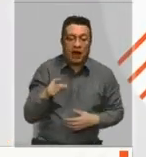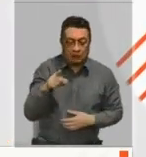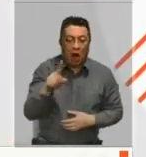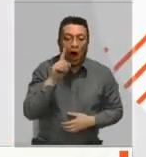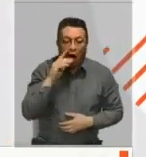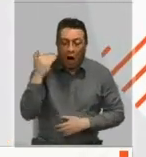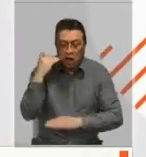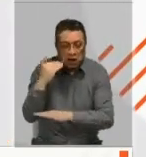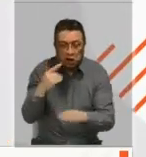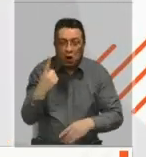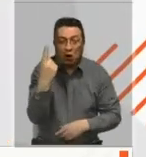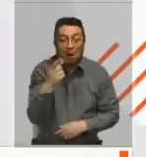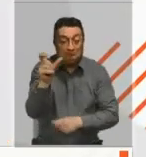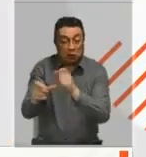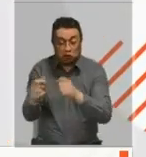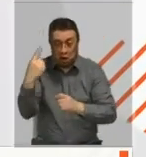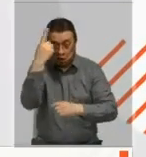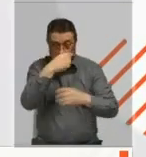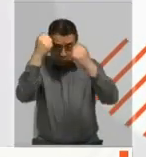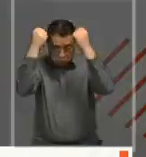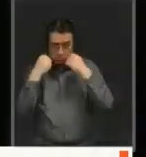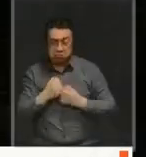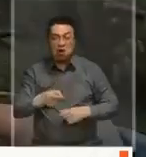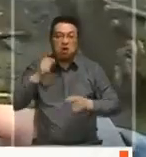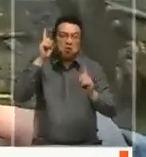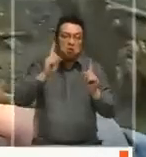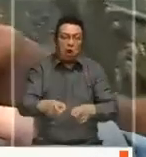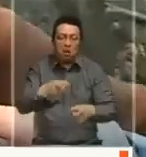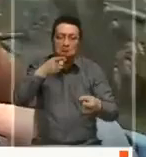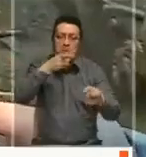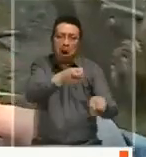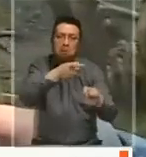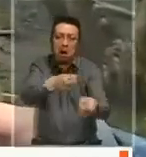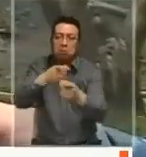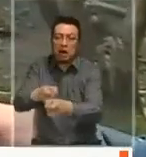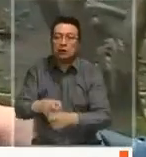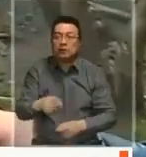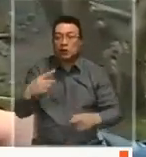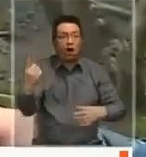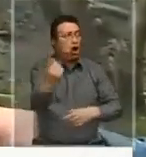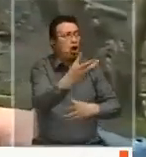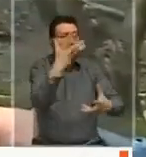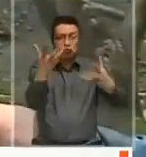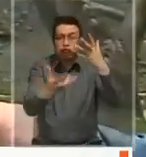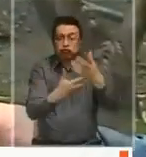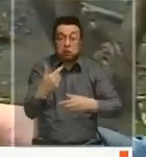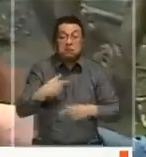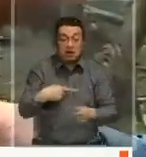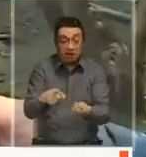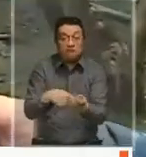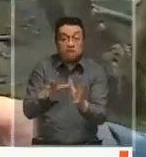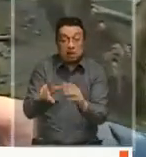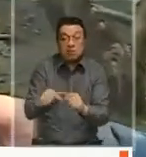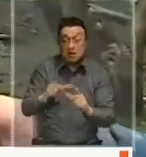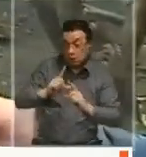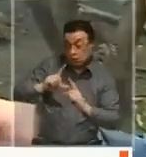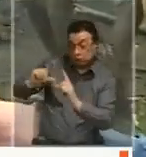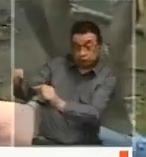niños, los encapuchados igual dispararon. Y esto ya estaba envuelto en llamas. Y mi familia había salido hacia la